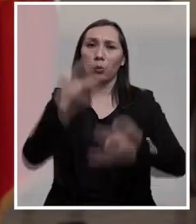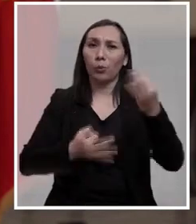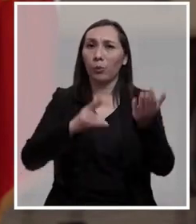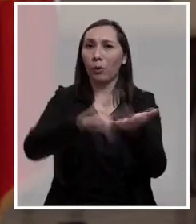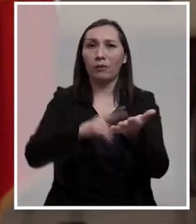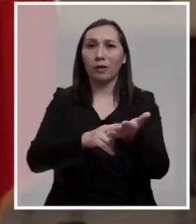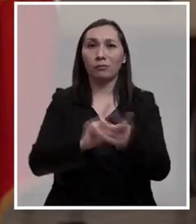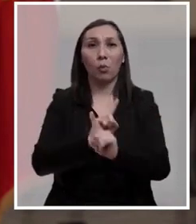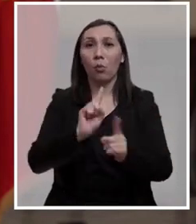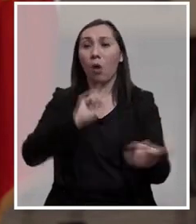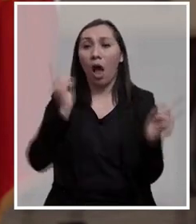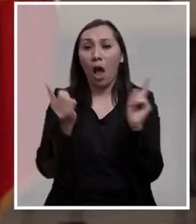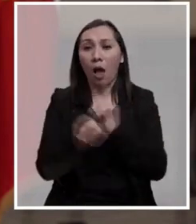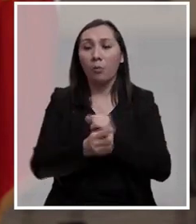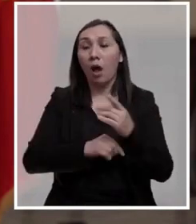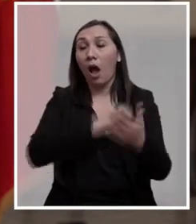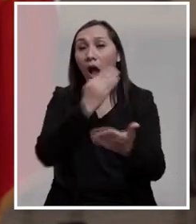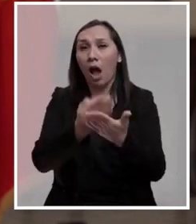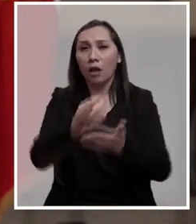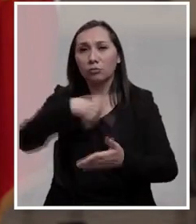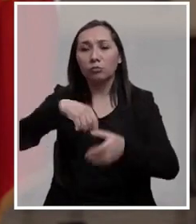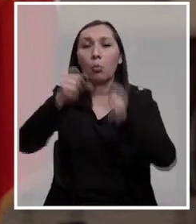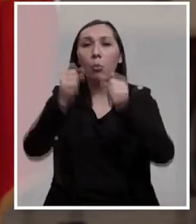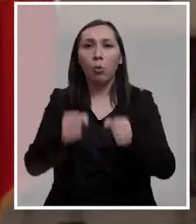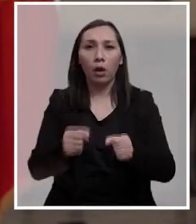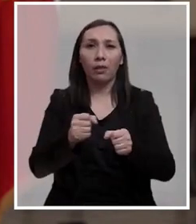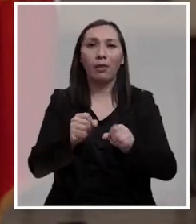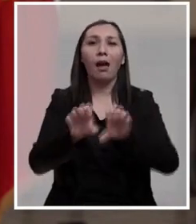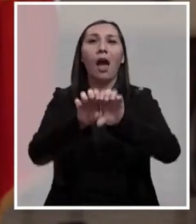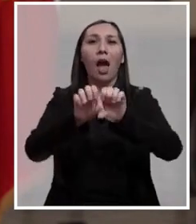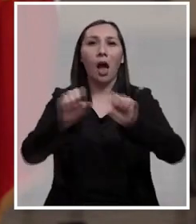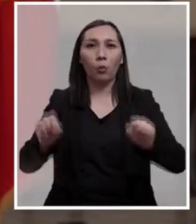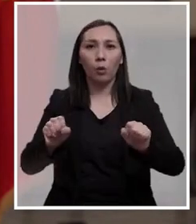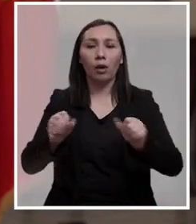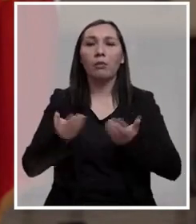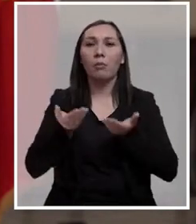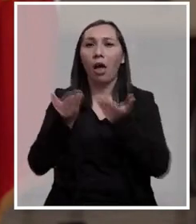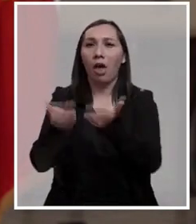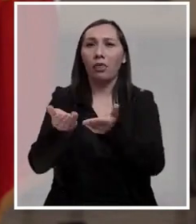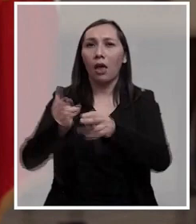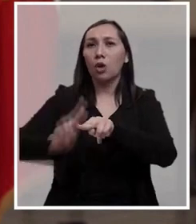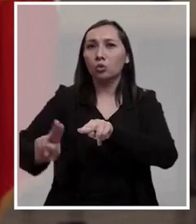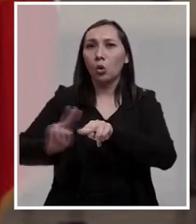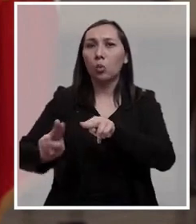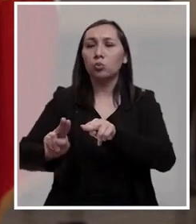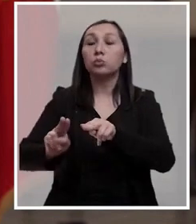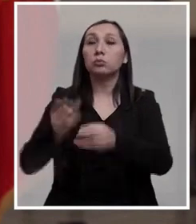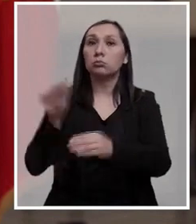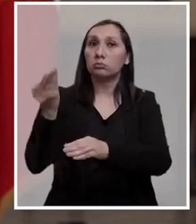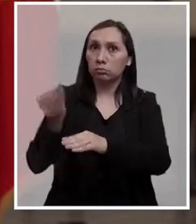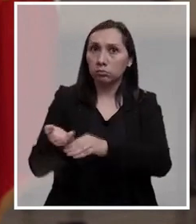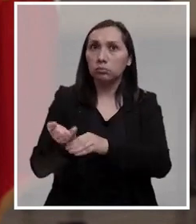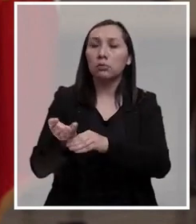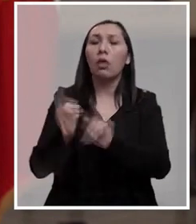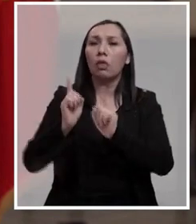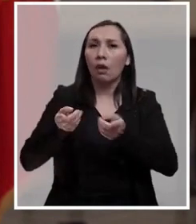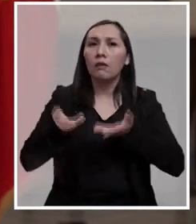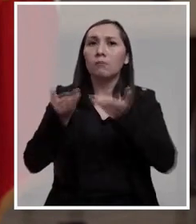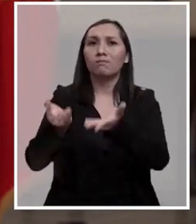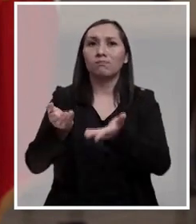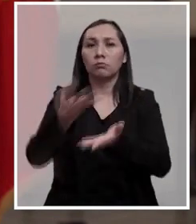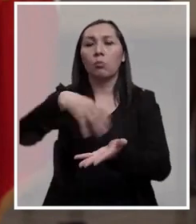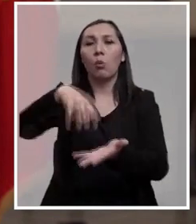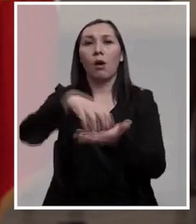no va a cambiar hasta que seamos capaces de ponernos de acuerdo para entregar las soluciones que exige y merece el pueblo